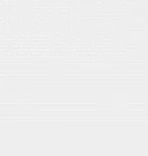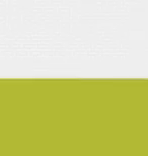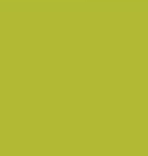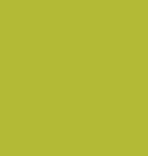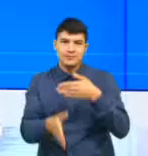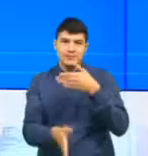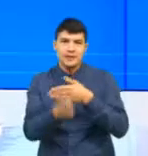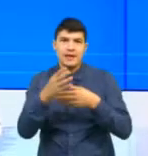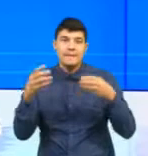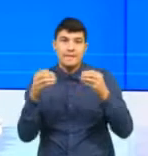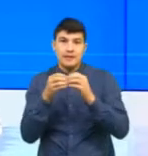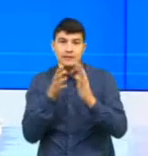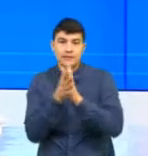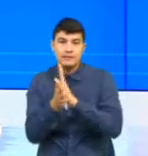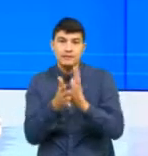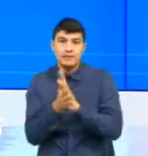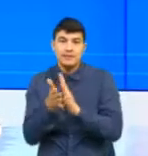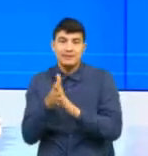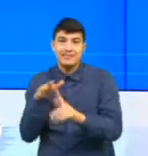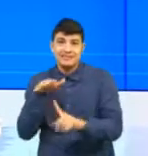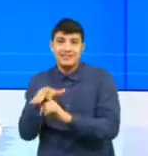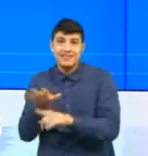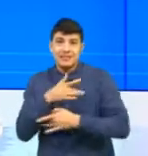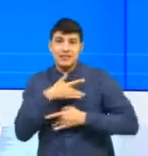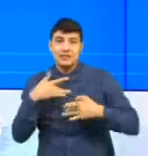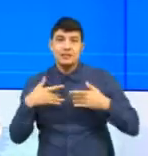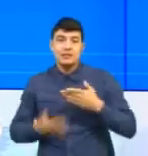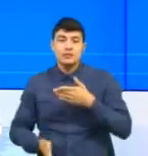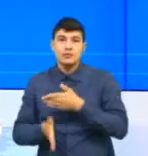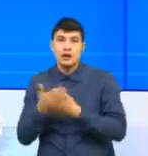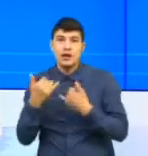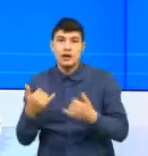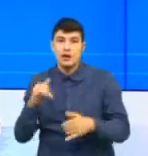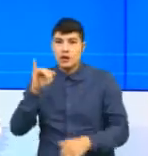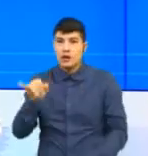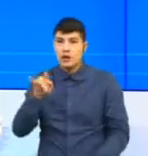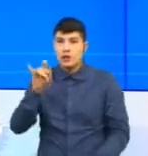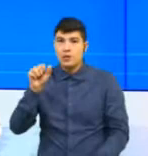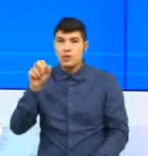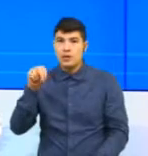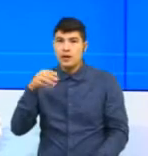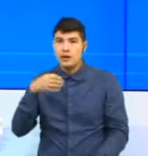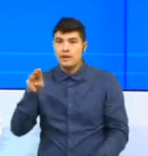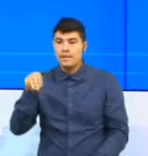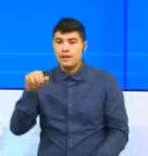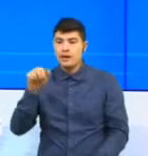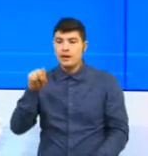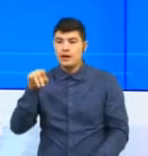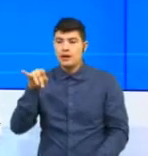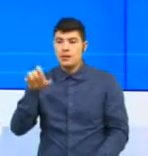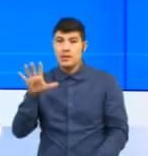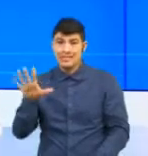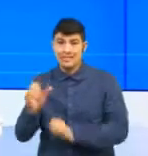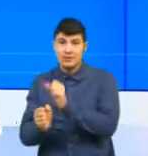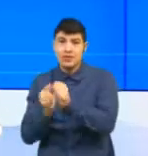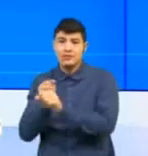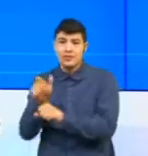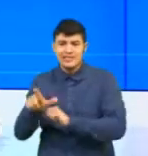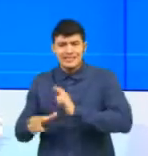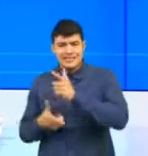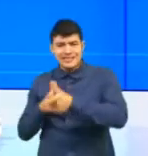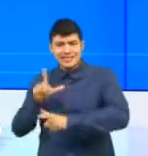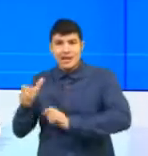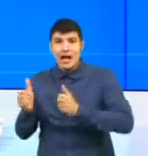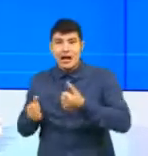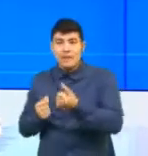canaltro.com. La crisis de la salud continúa. Esta vez, Juan Manuel, de 5 años, ha tenido que luchar por su vida con la ayuda de su familia.